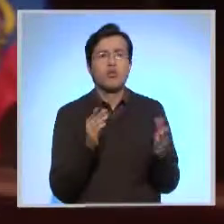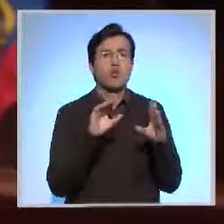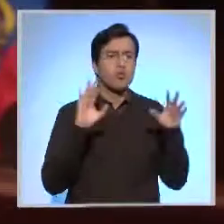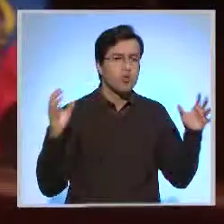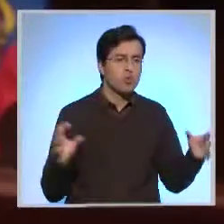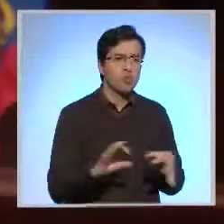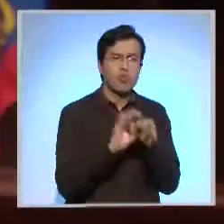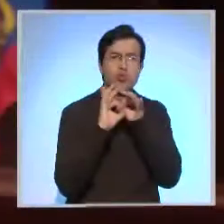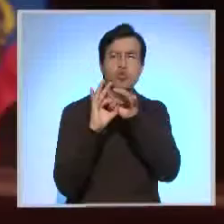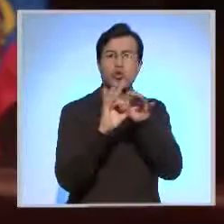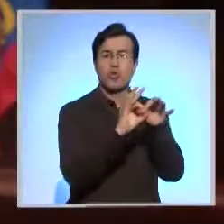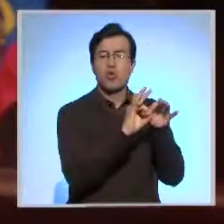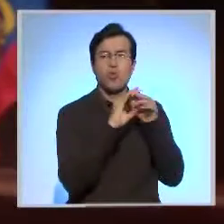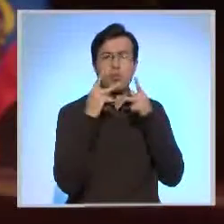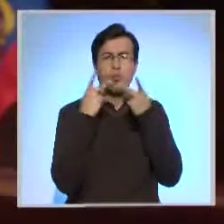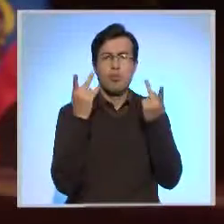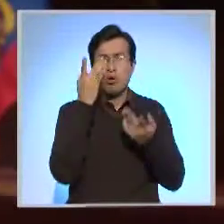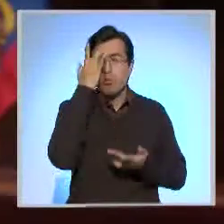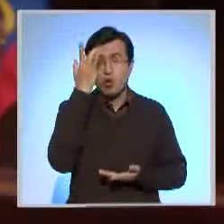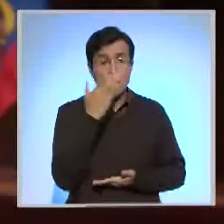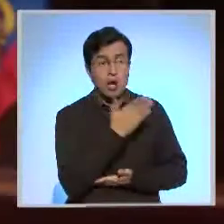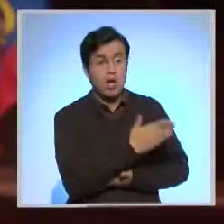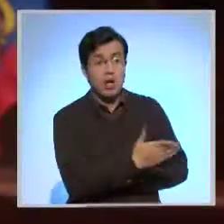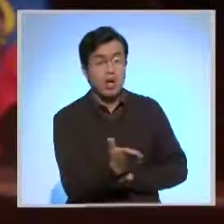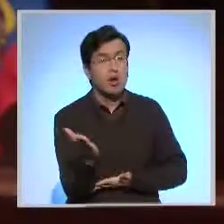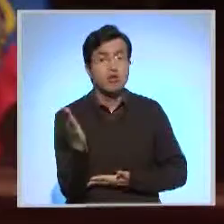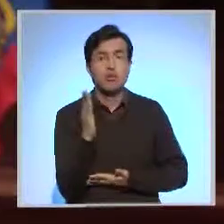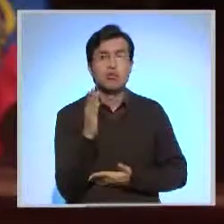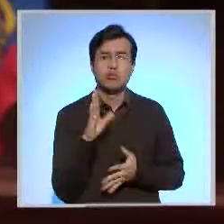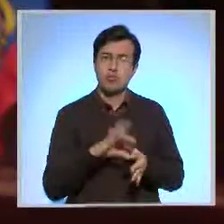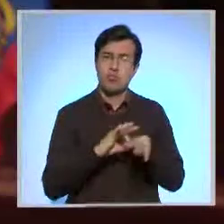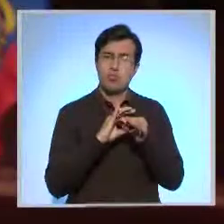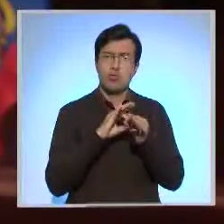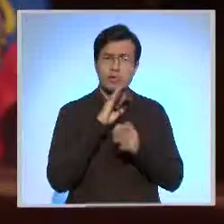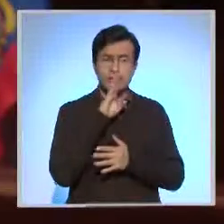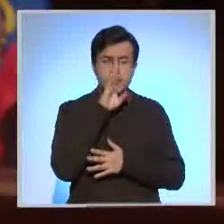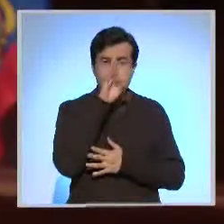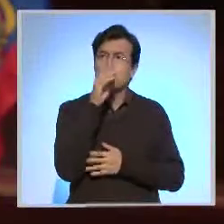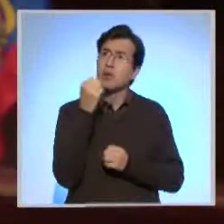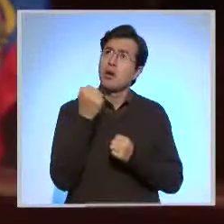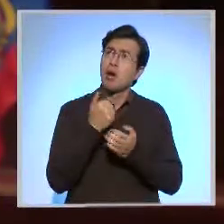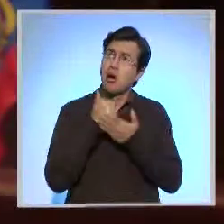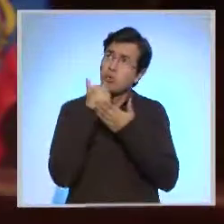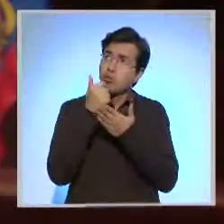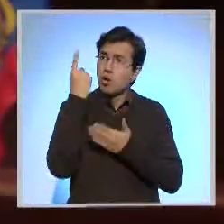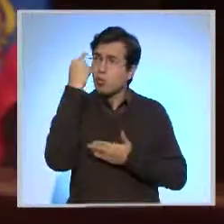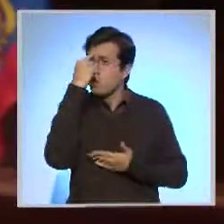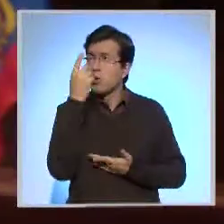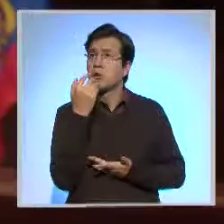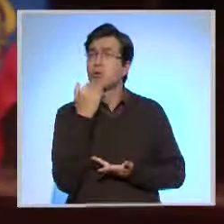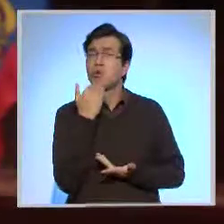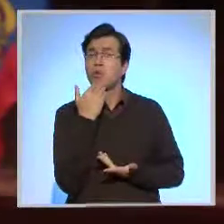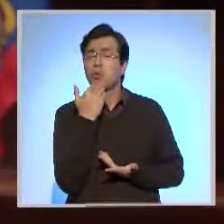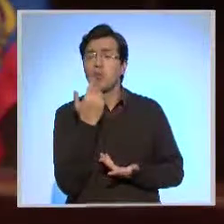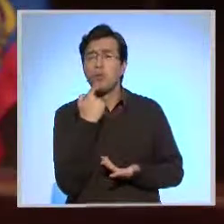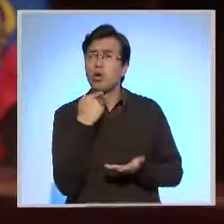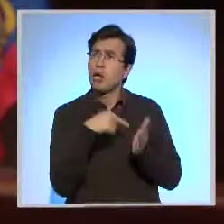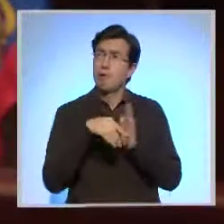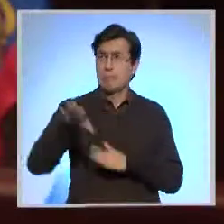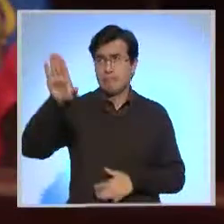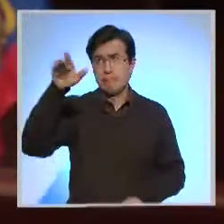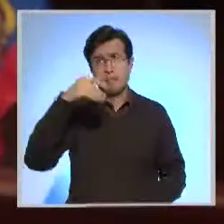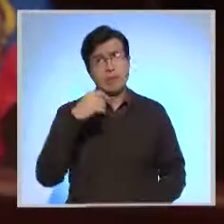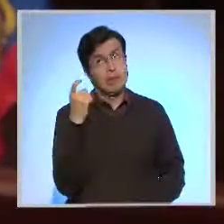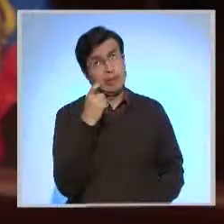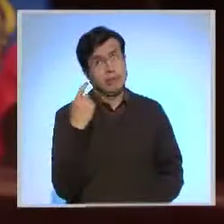primero porque ese es el legítimo contradictor del estado pero que le ayuda al estado le ayuda a lograr al gobernante cuando le va indicando la